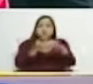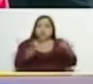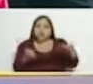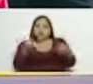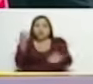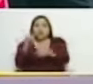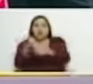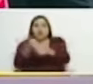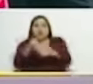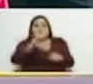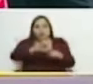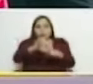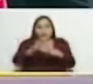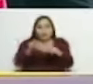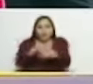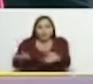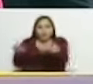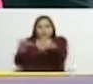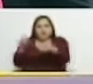una zona minera,